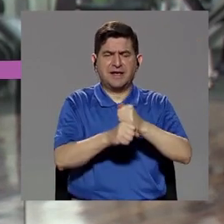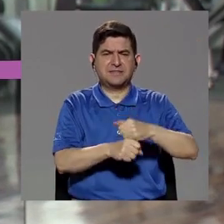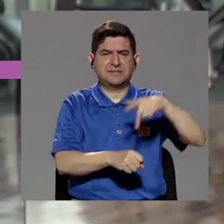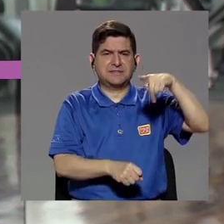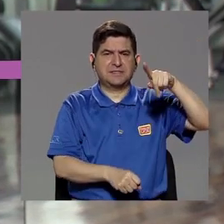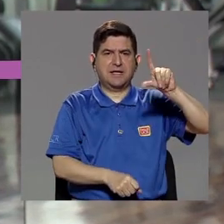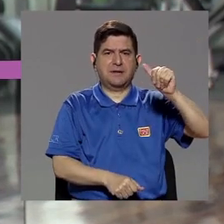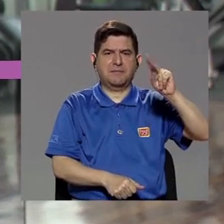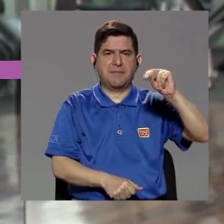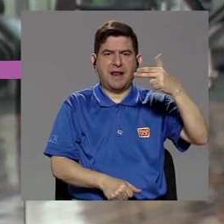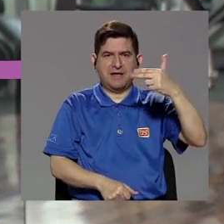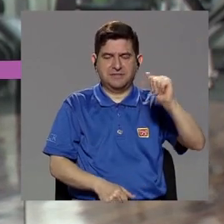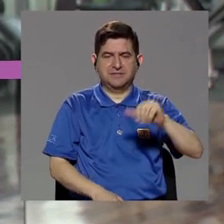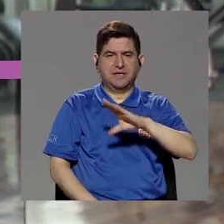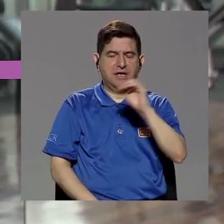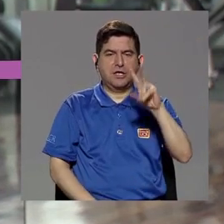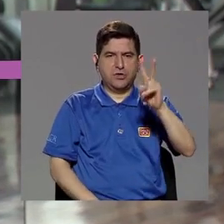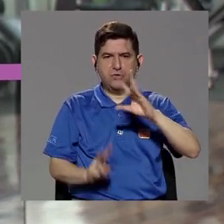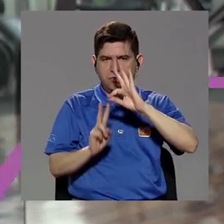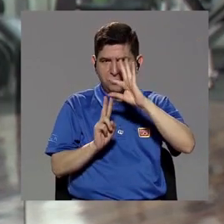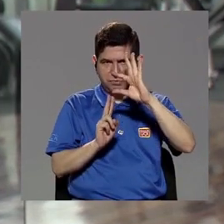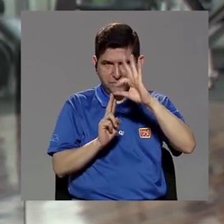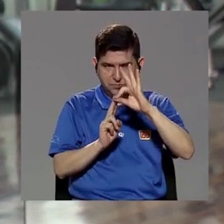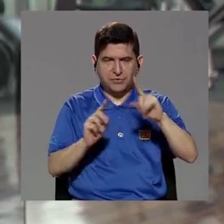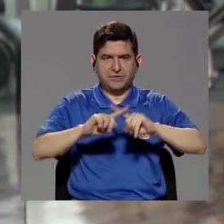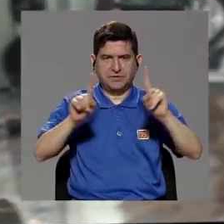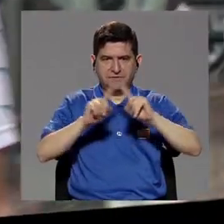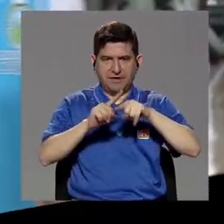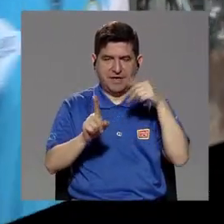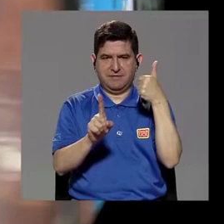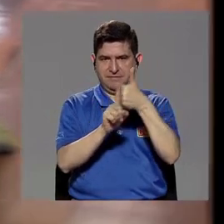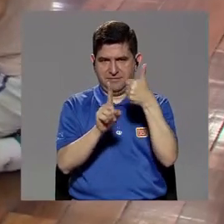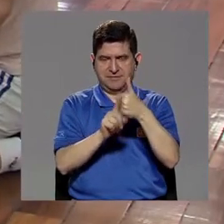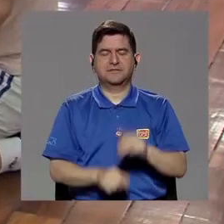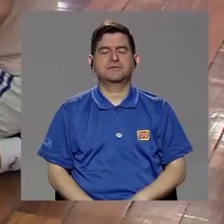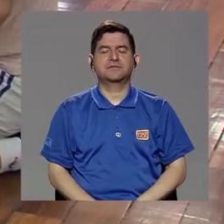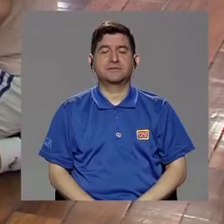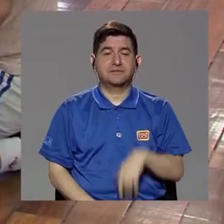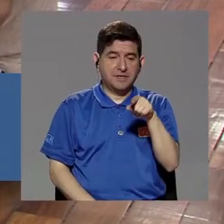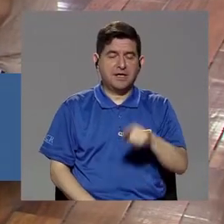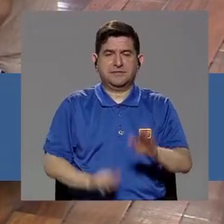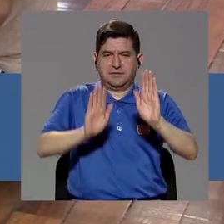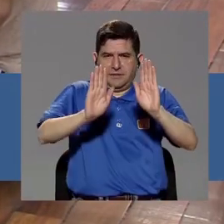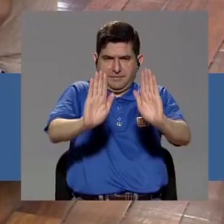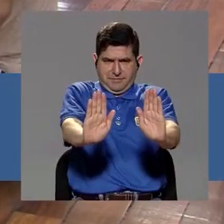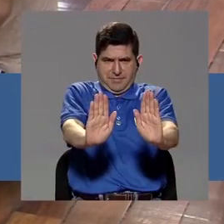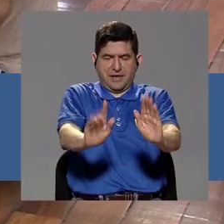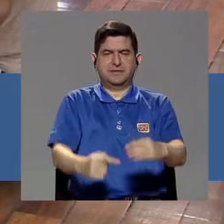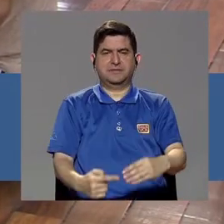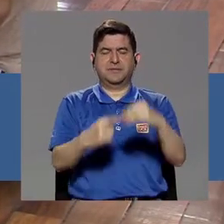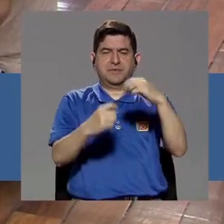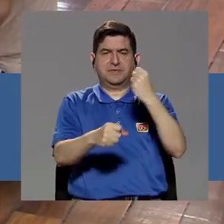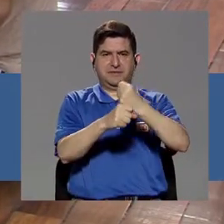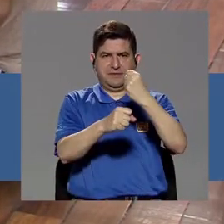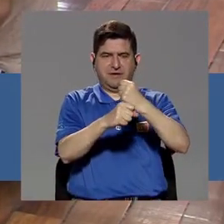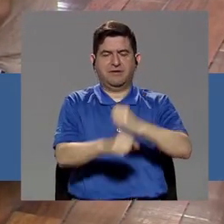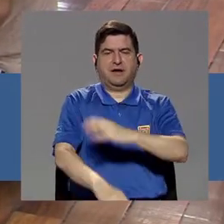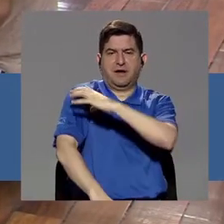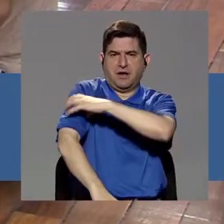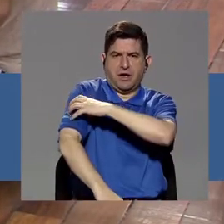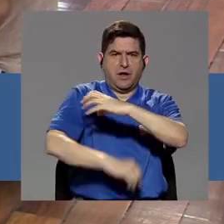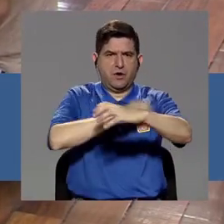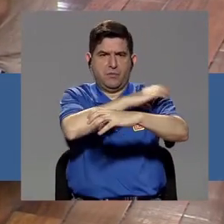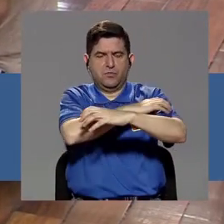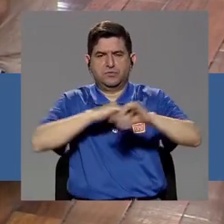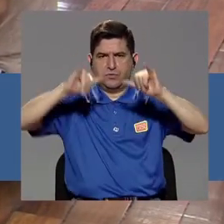a ver cómo realizar una plancha y un par de variantes de la misma. El ejercicio de la plancha principalmente va a trabajar los